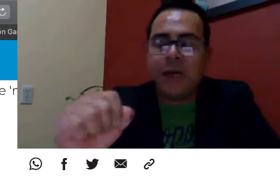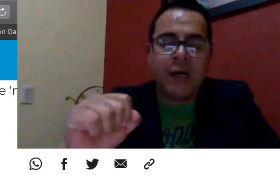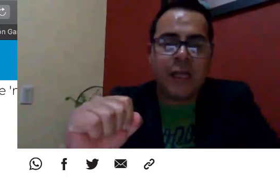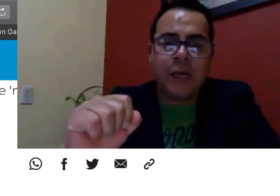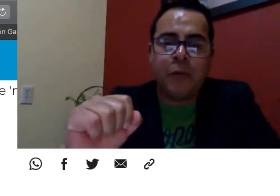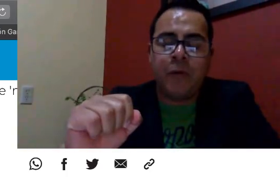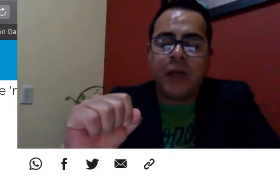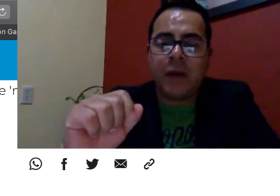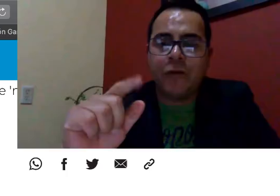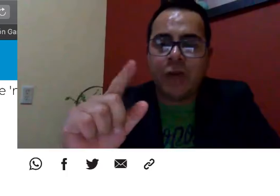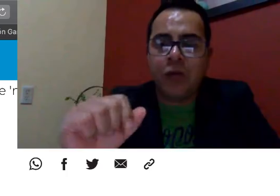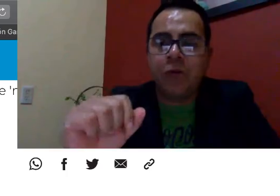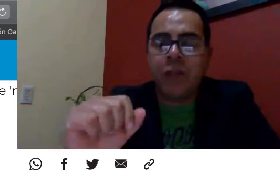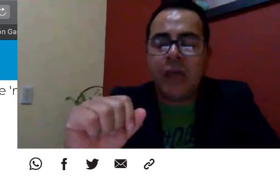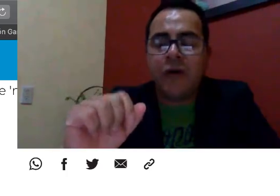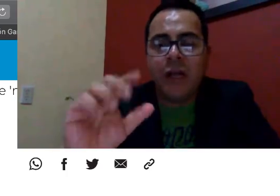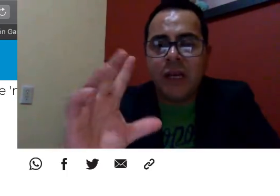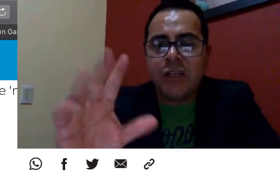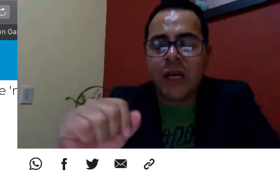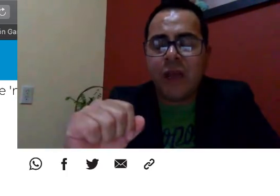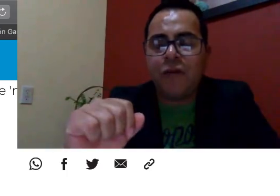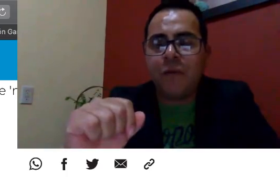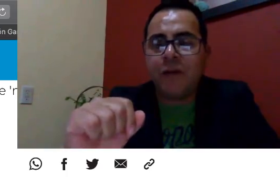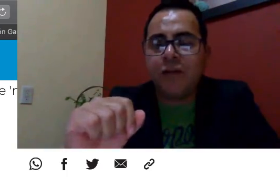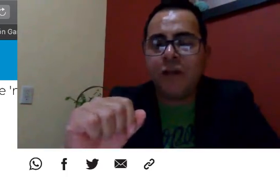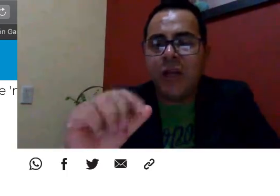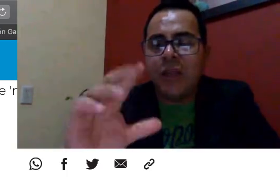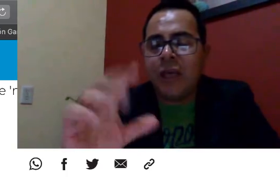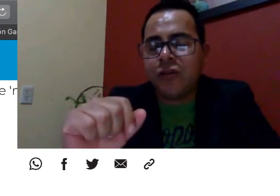campanita para que cada que publiquemos algún video les llegue